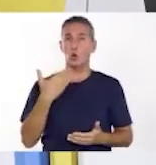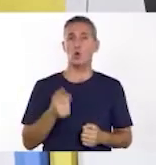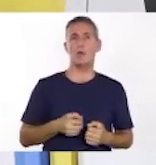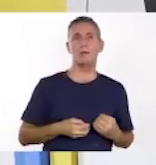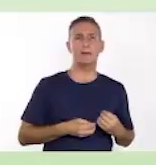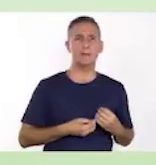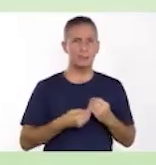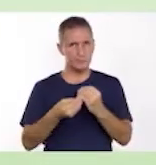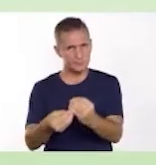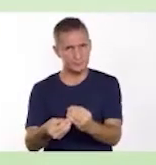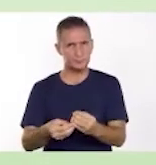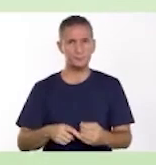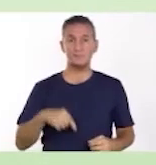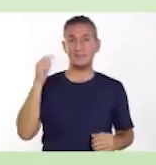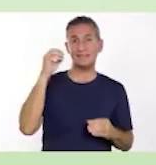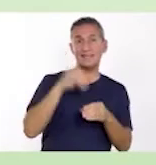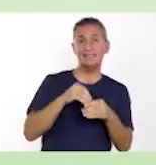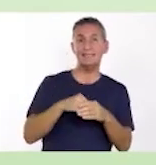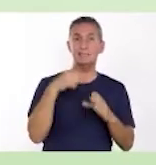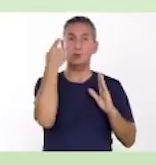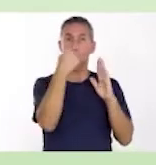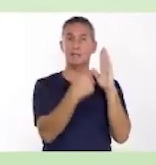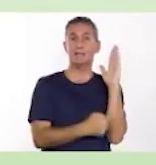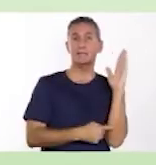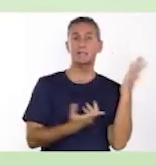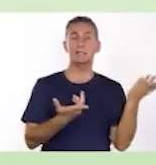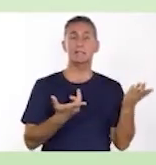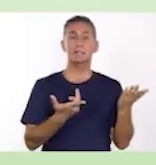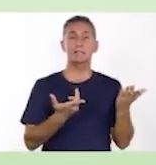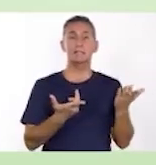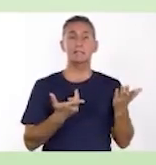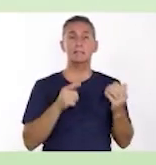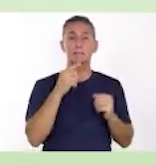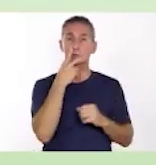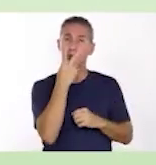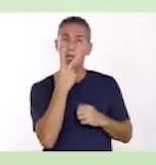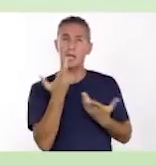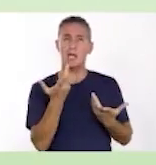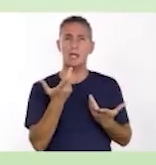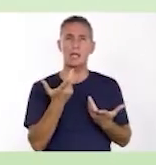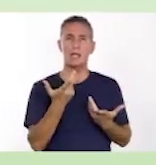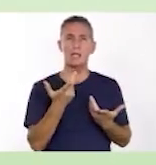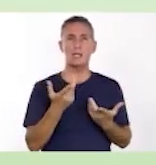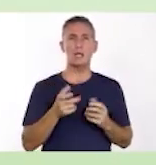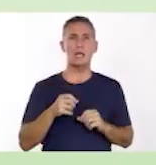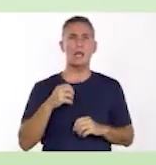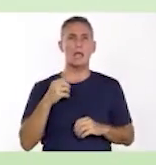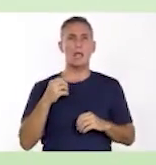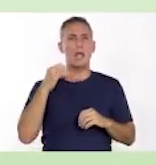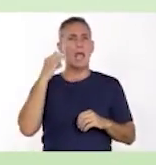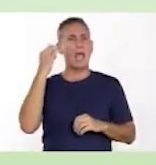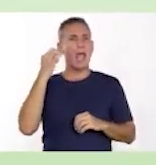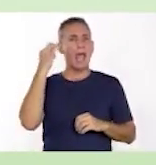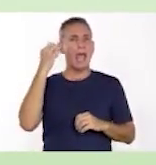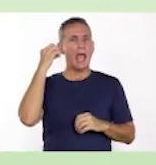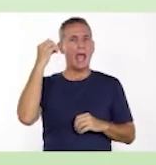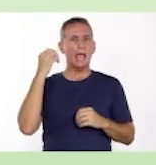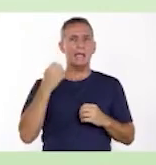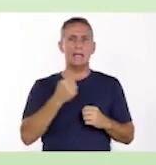dejar. Dentro de las características están, como ustedes ven, el anhelo a la perfección de la